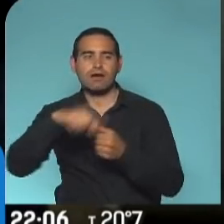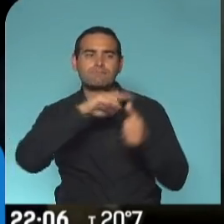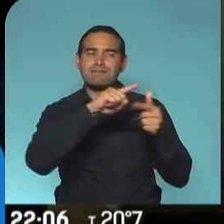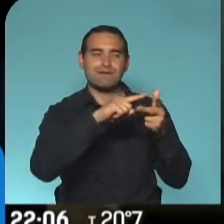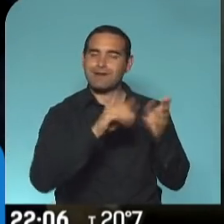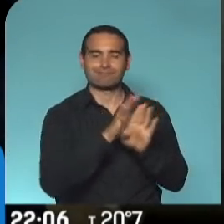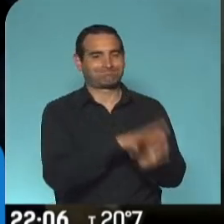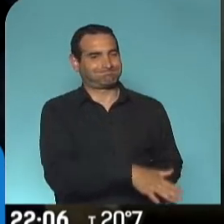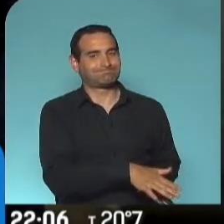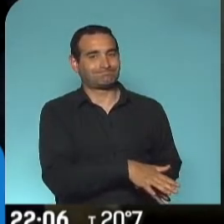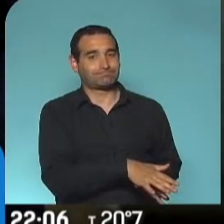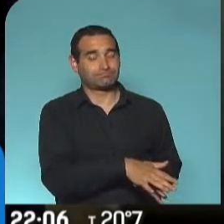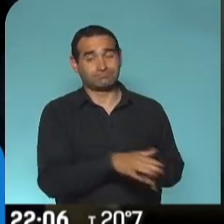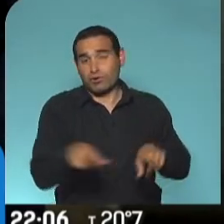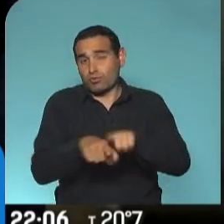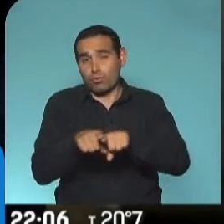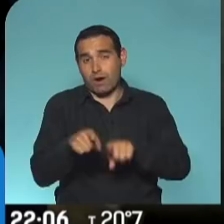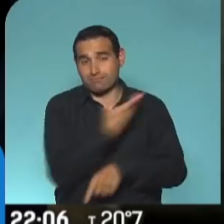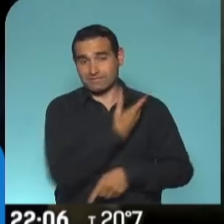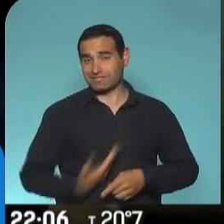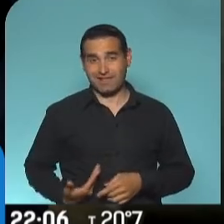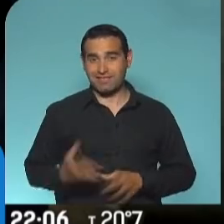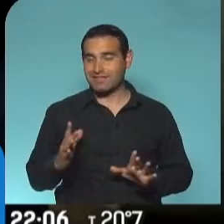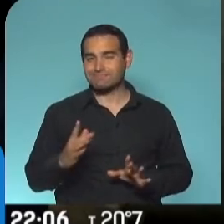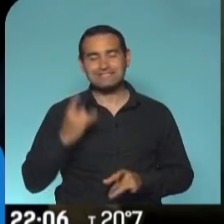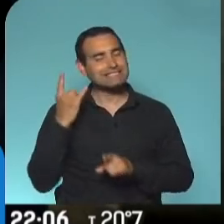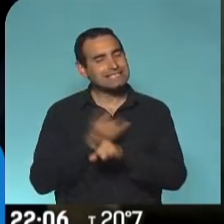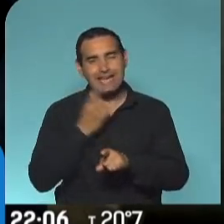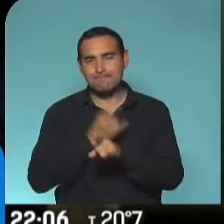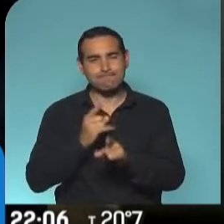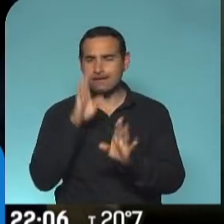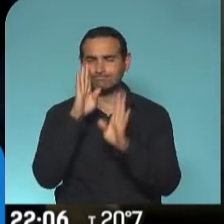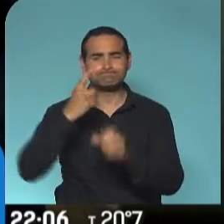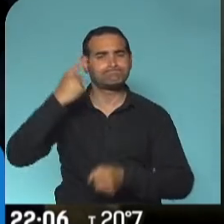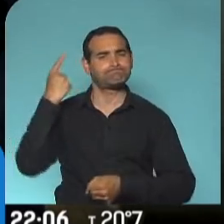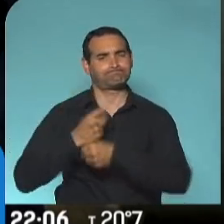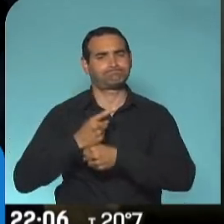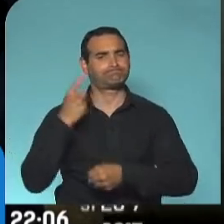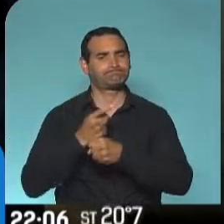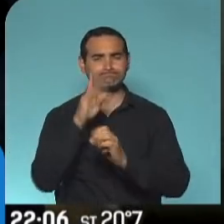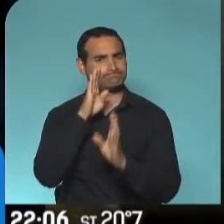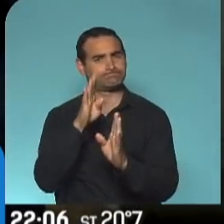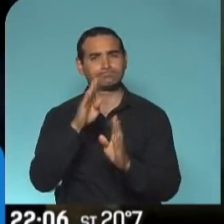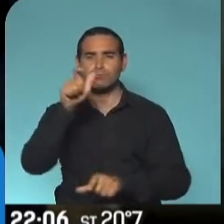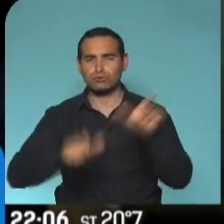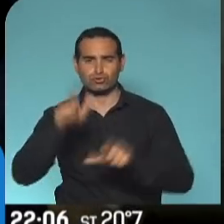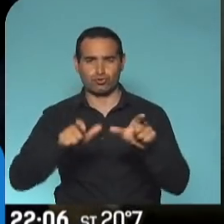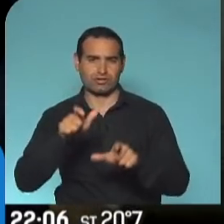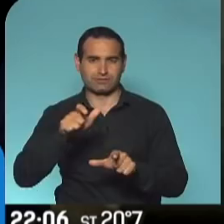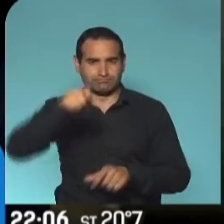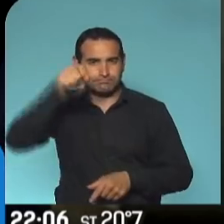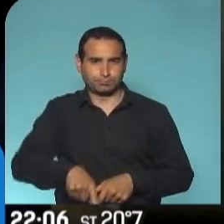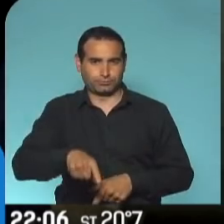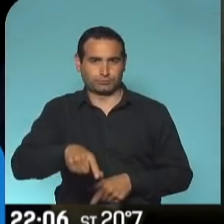opciones. Igual, un presidente siempre tiene que poner por delante a sus propios compatriotas,